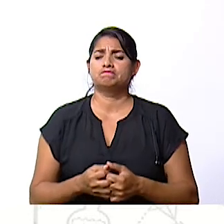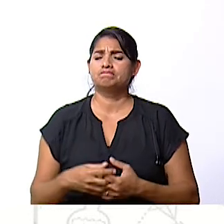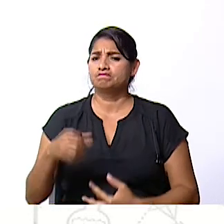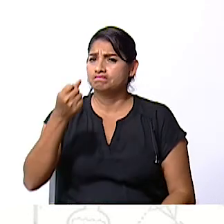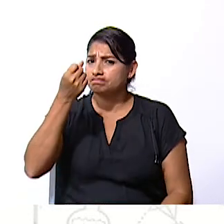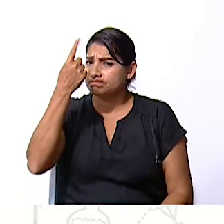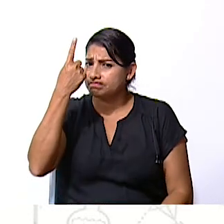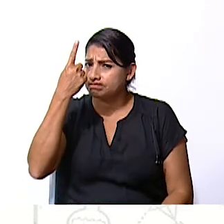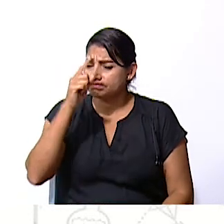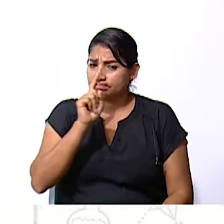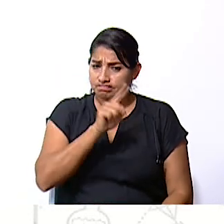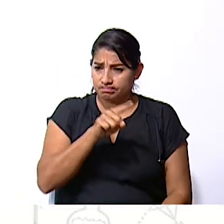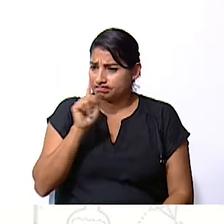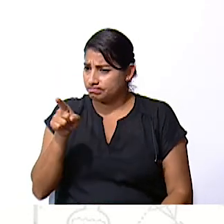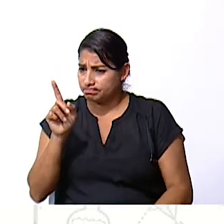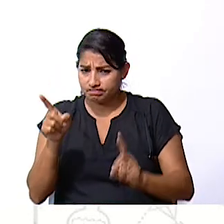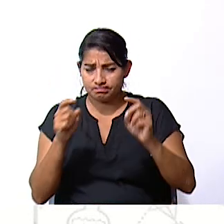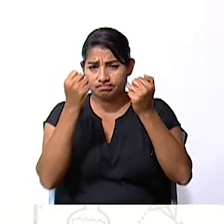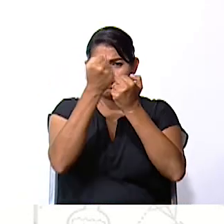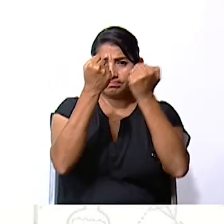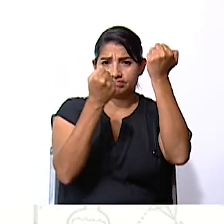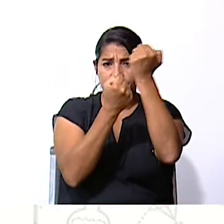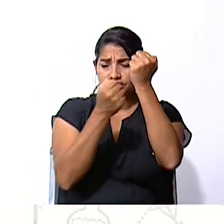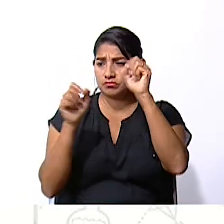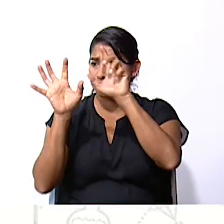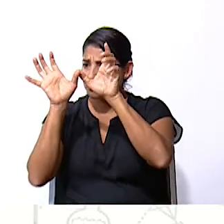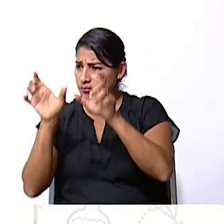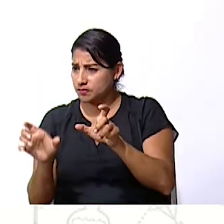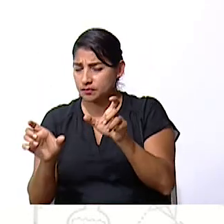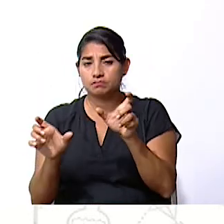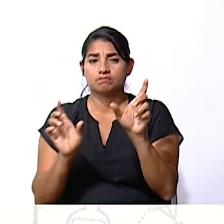Comprendí la diferencia de la estructura.